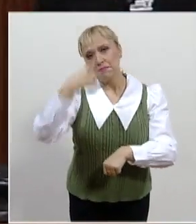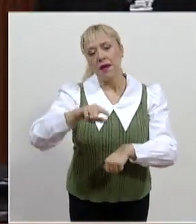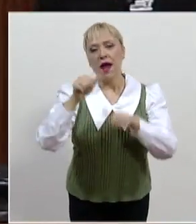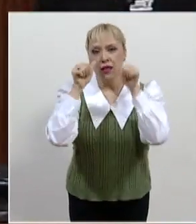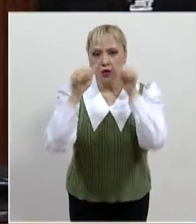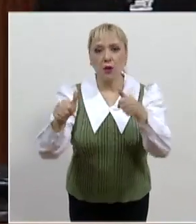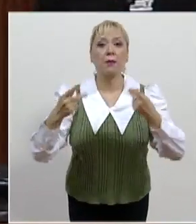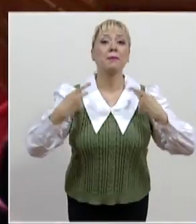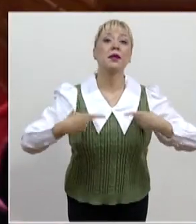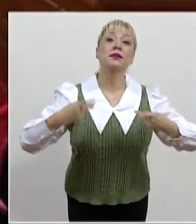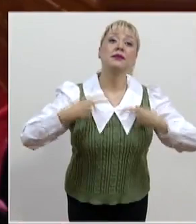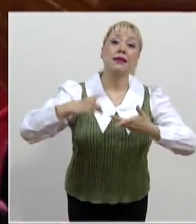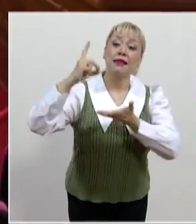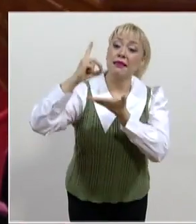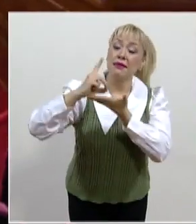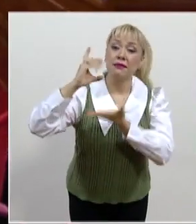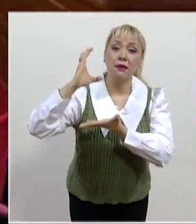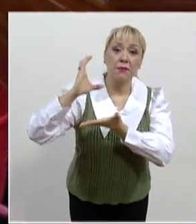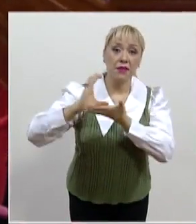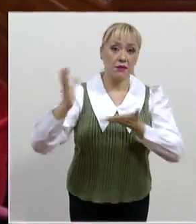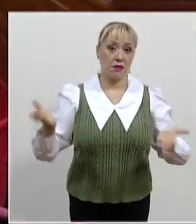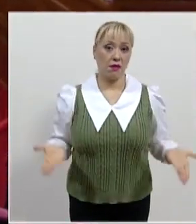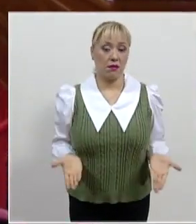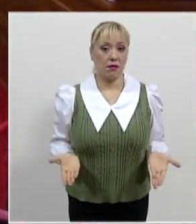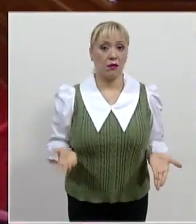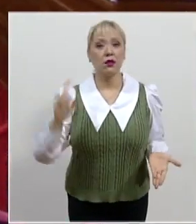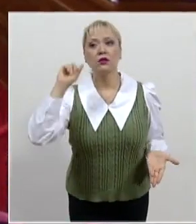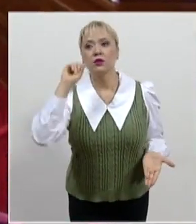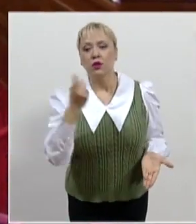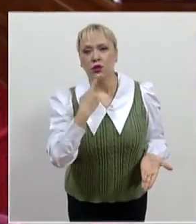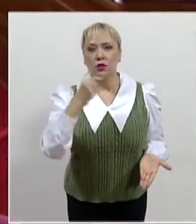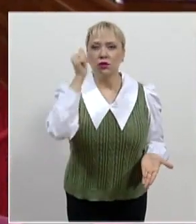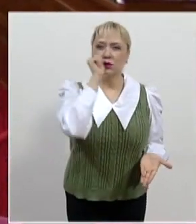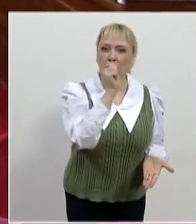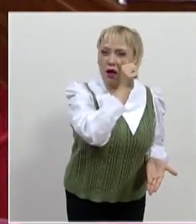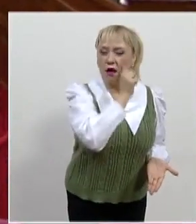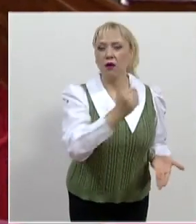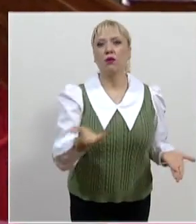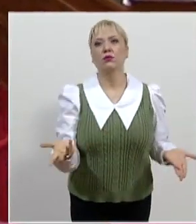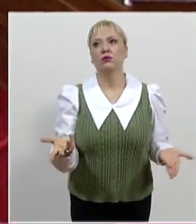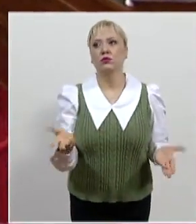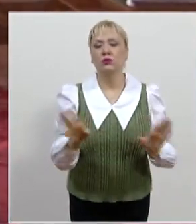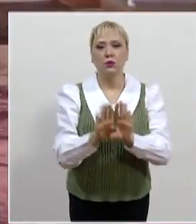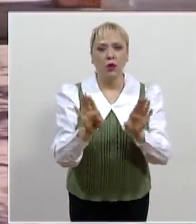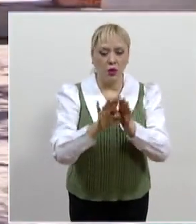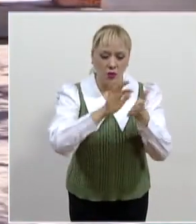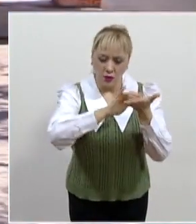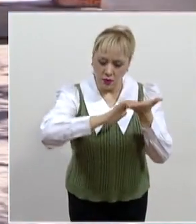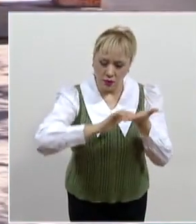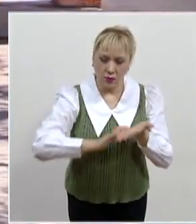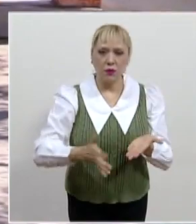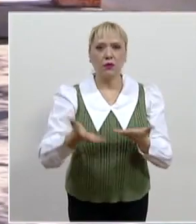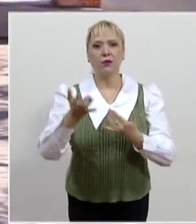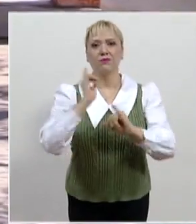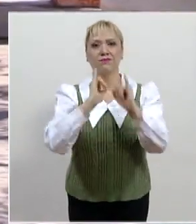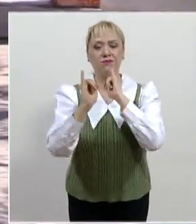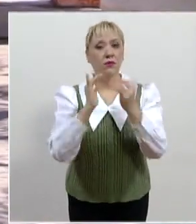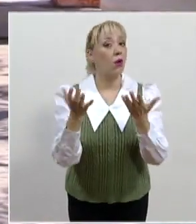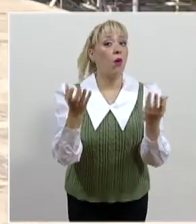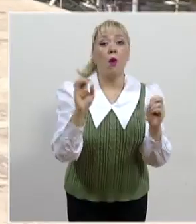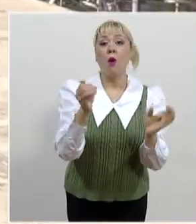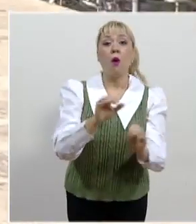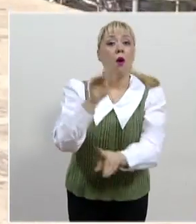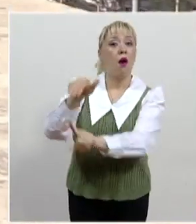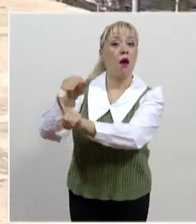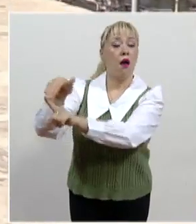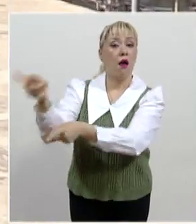a las personas con discapacidad. El Pleno de la Corte determinó invalidar esta disposición por falta de consulta previa,